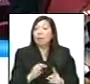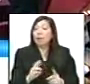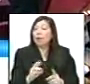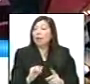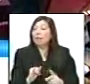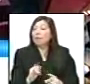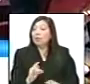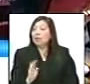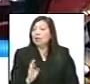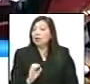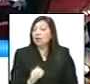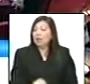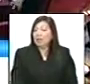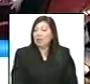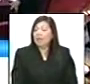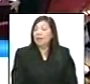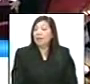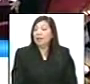que...